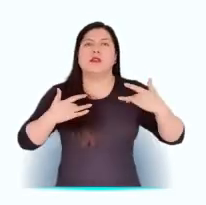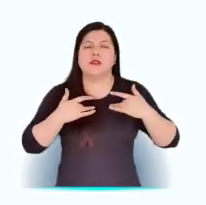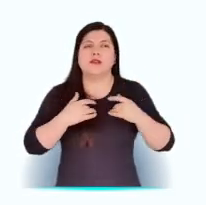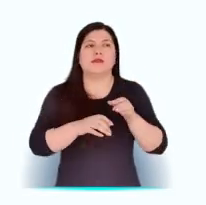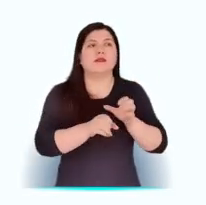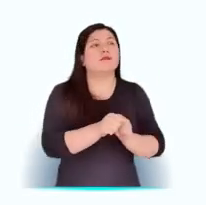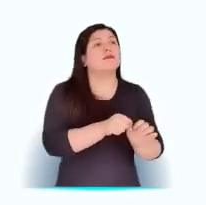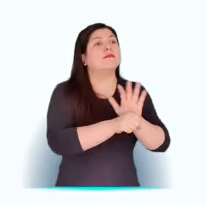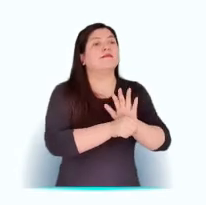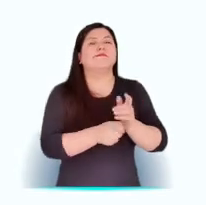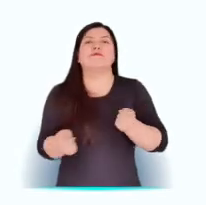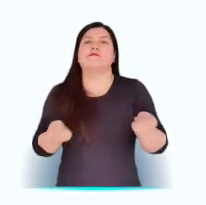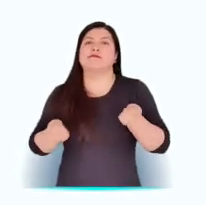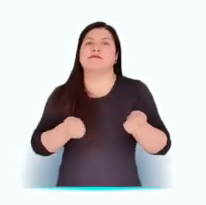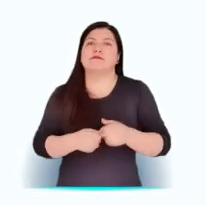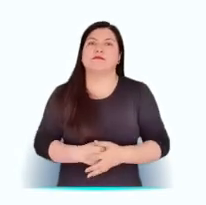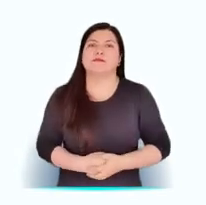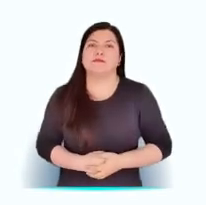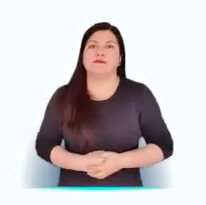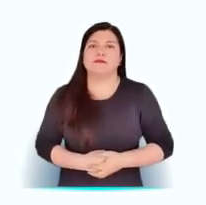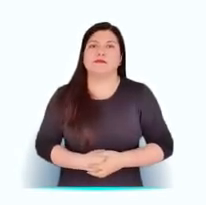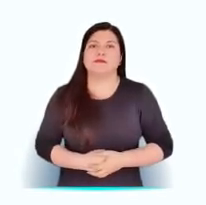condiciones de salud y el control epidemiológico.